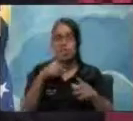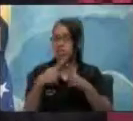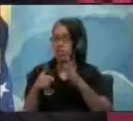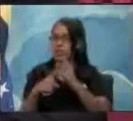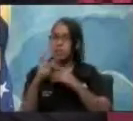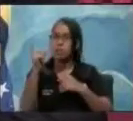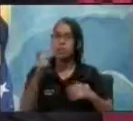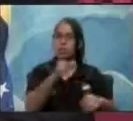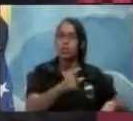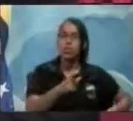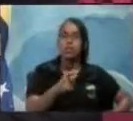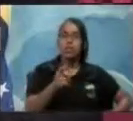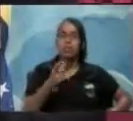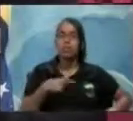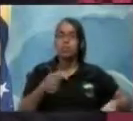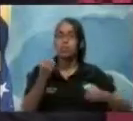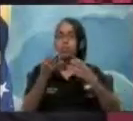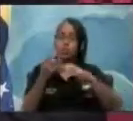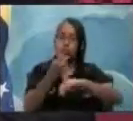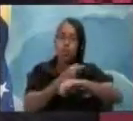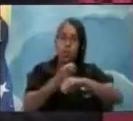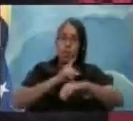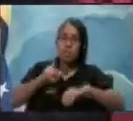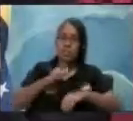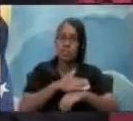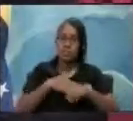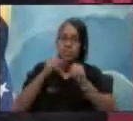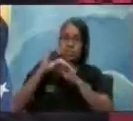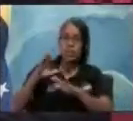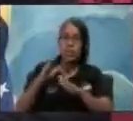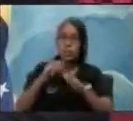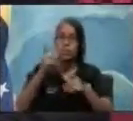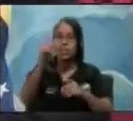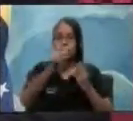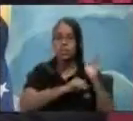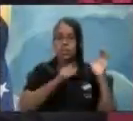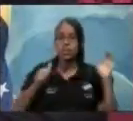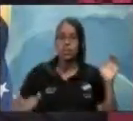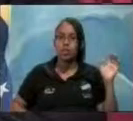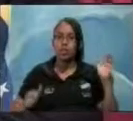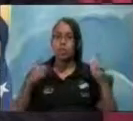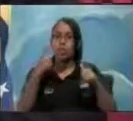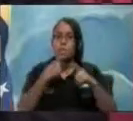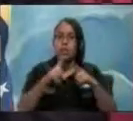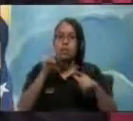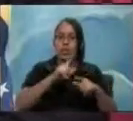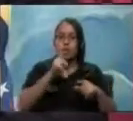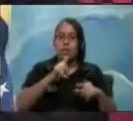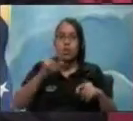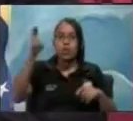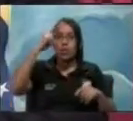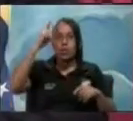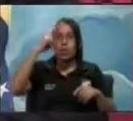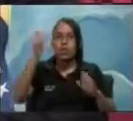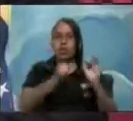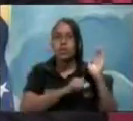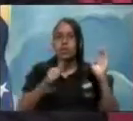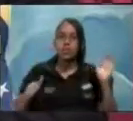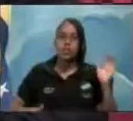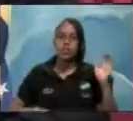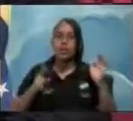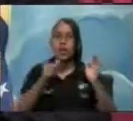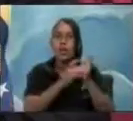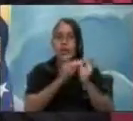Muchos gobernantes quieren ignorar a Dios, quieren despreciar al Señor, pero si no reconocen al Señor, si no reconocen